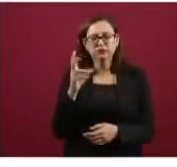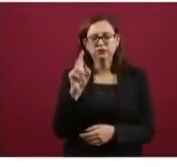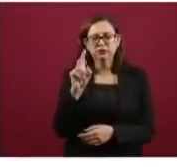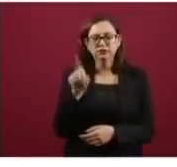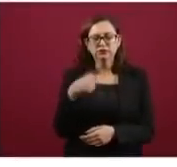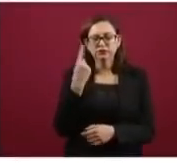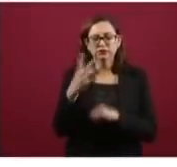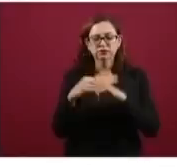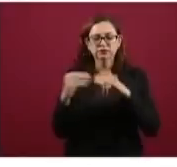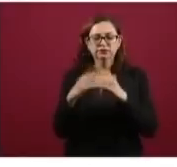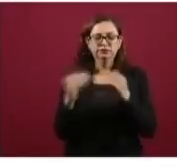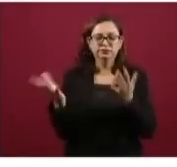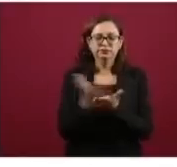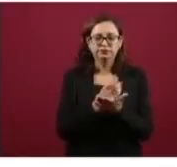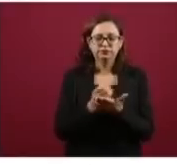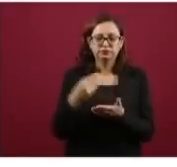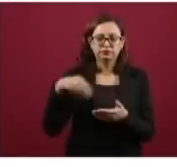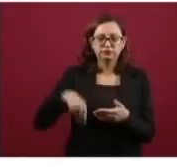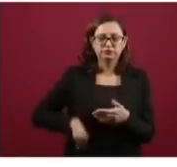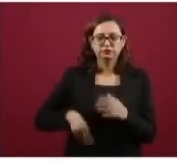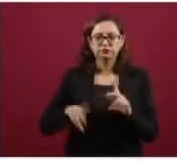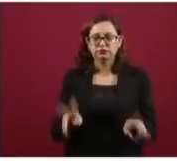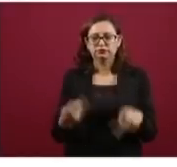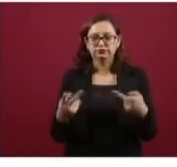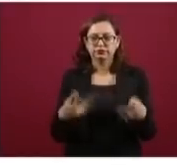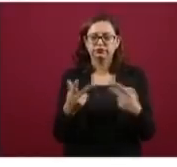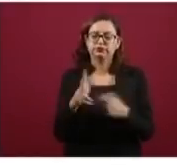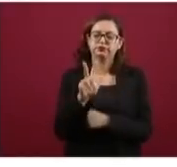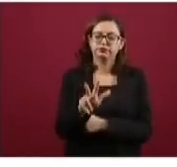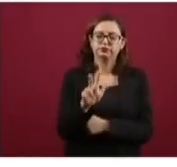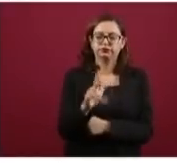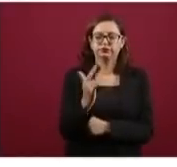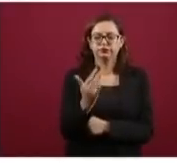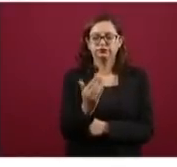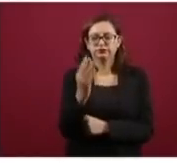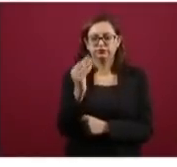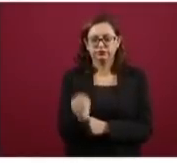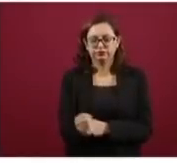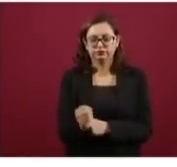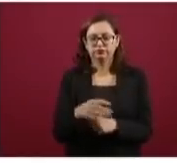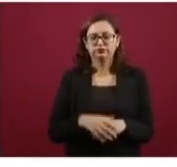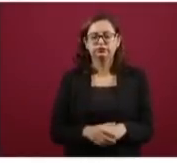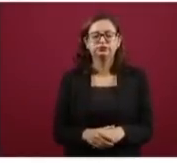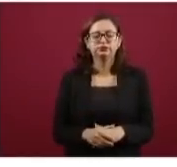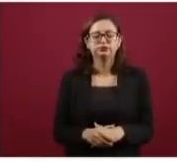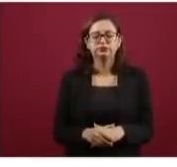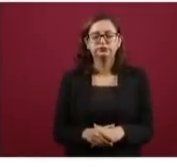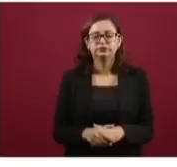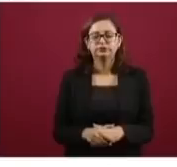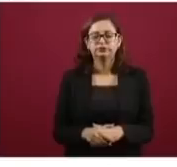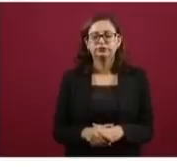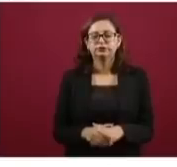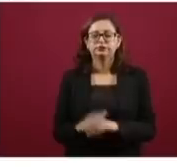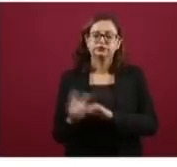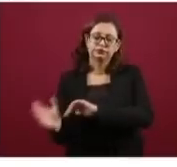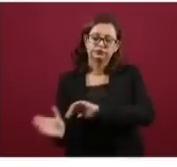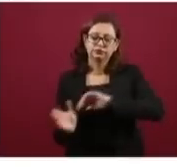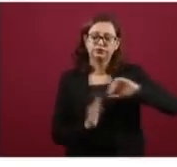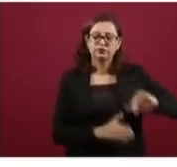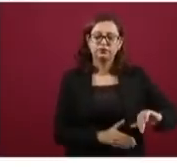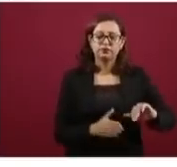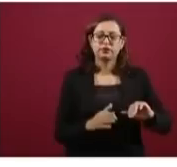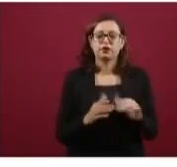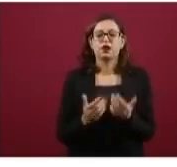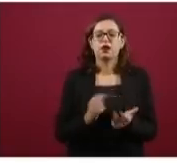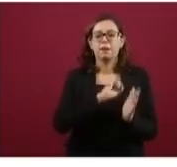31 centavos y un peso al público de 1959 pero luego lo vemos por marcas y